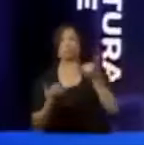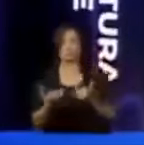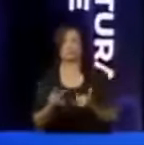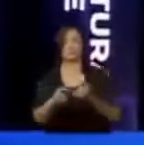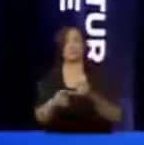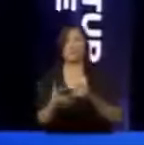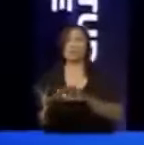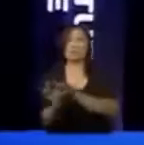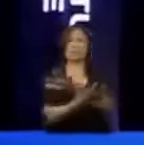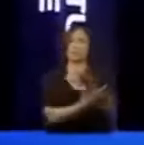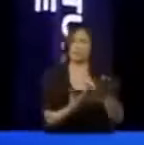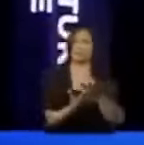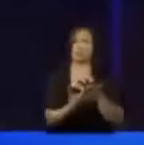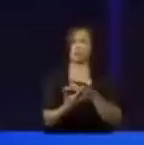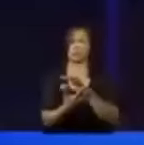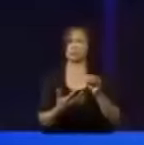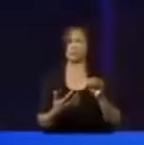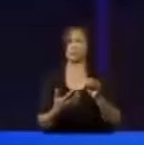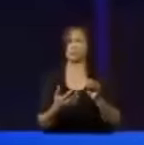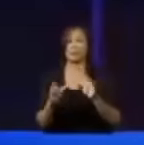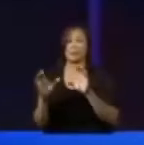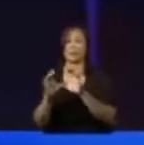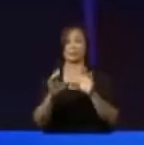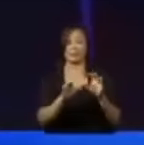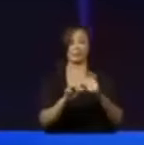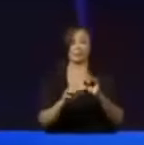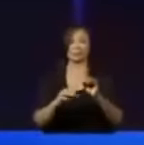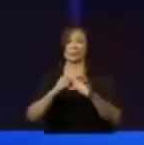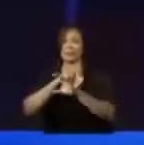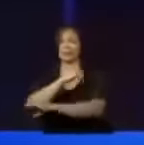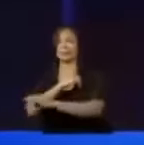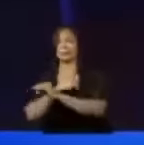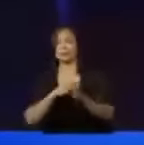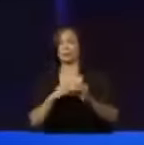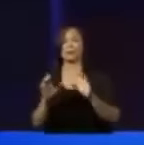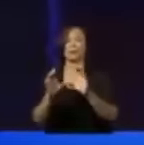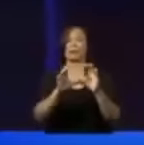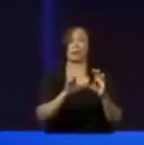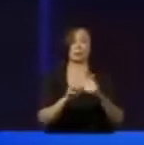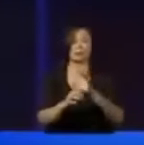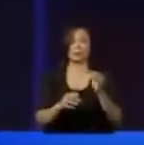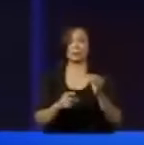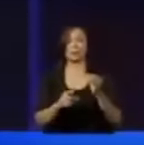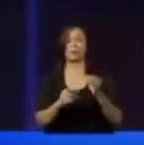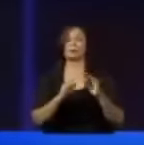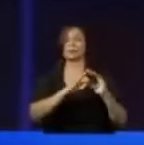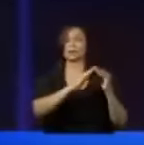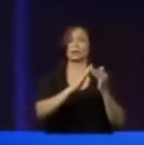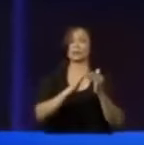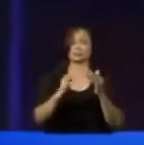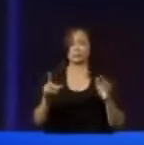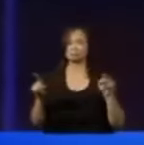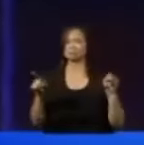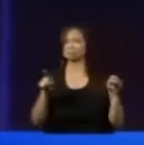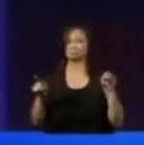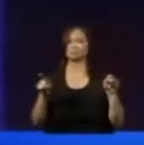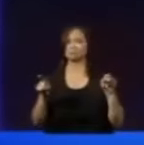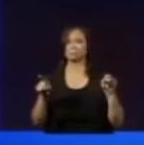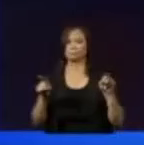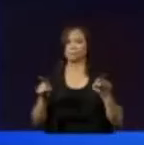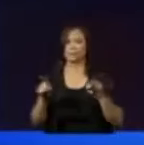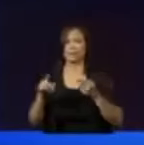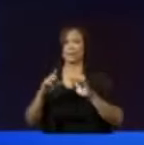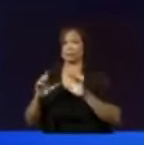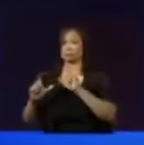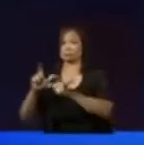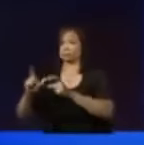que tenemos una confusión aquí entre la titularidad rural y la titularidad urbana. En la titularidad